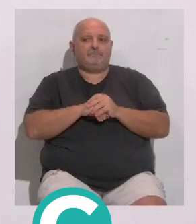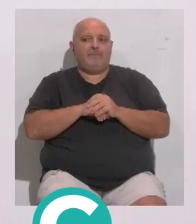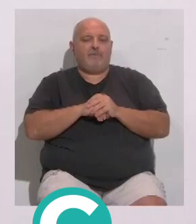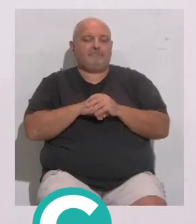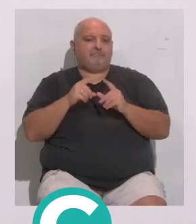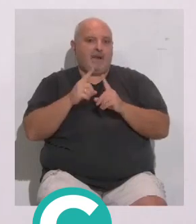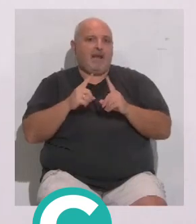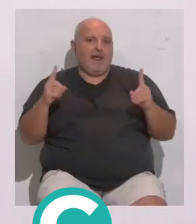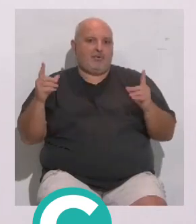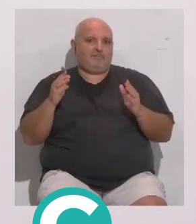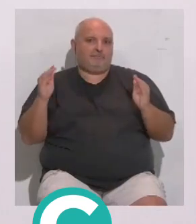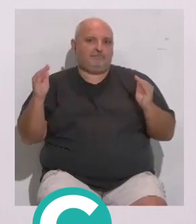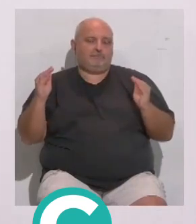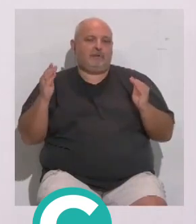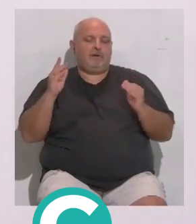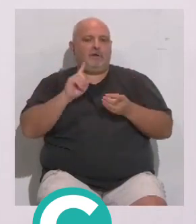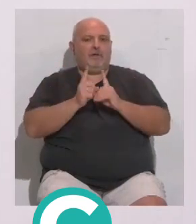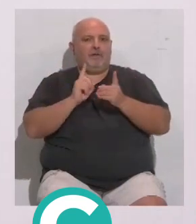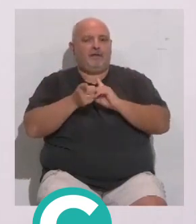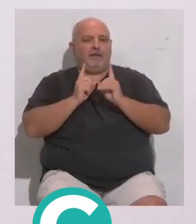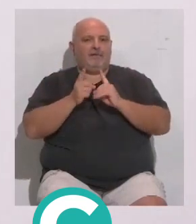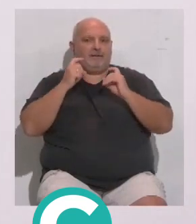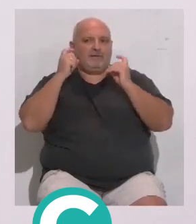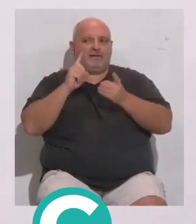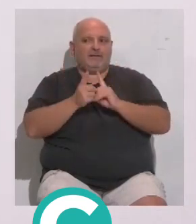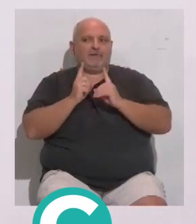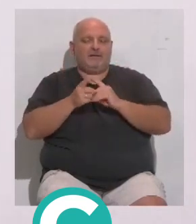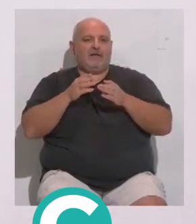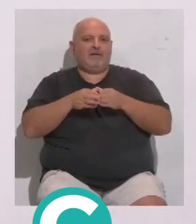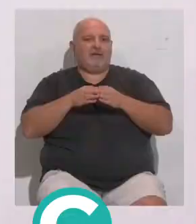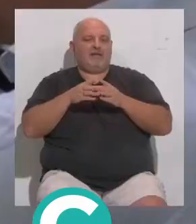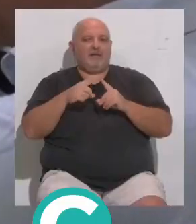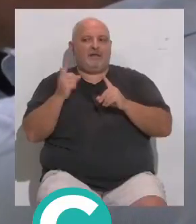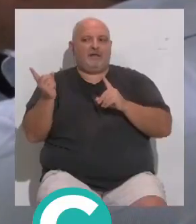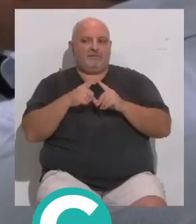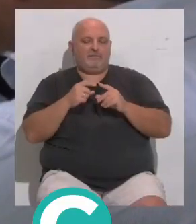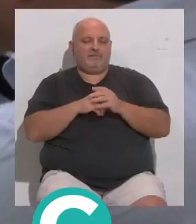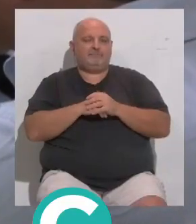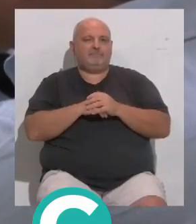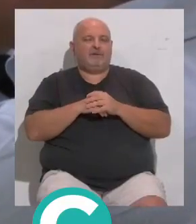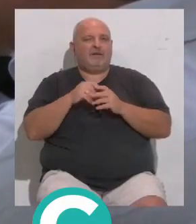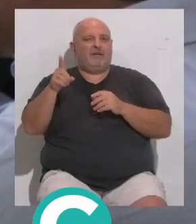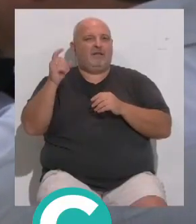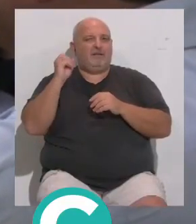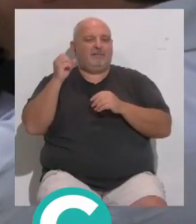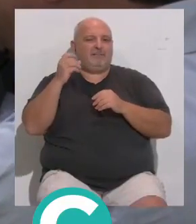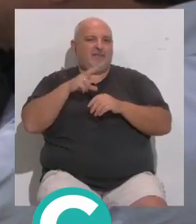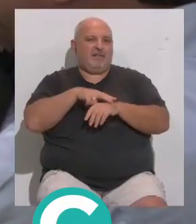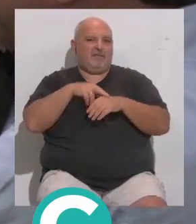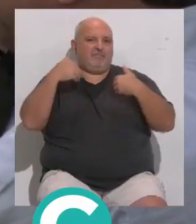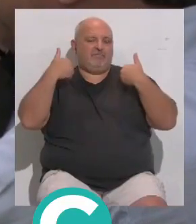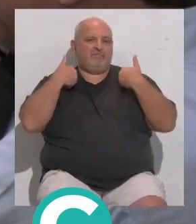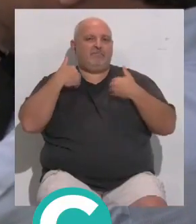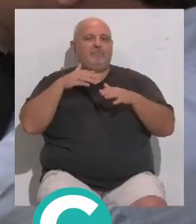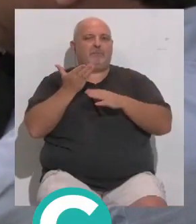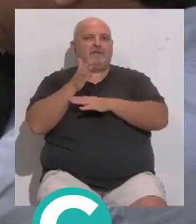bueno, a largo plazo, pero ir sustituyendo, intentar sustituir esos catamaranes. Las declaraciones de Colombo se han producido durante